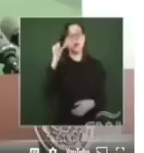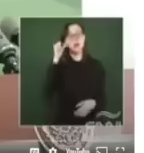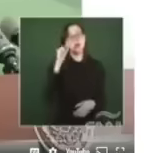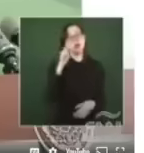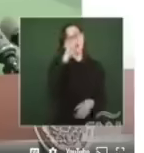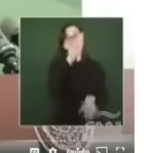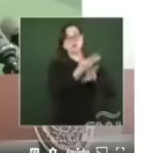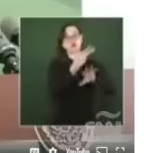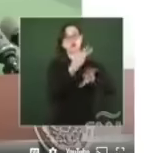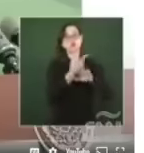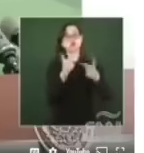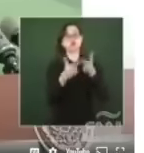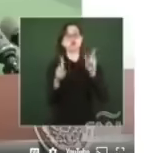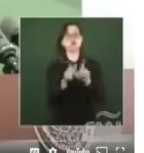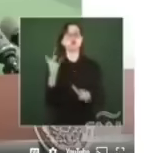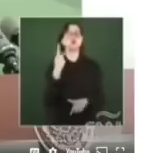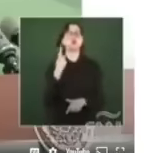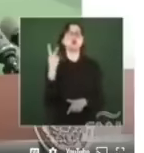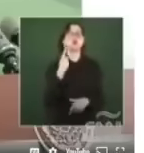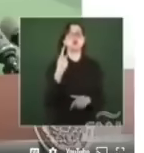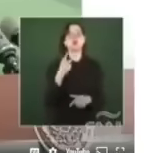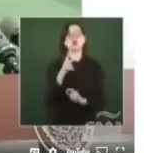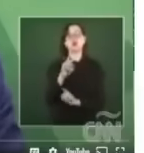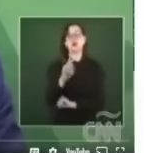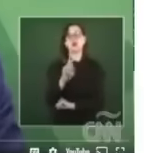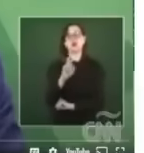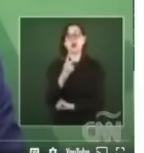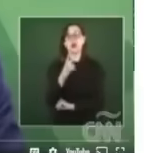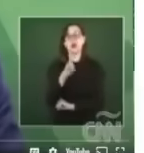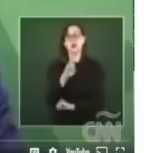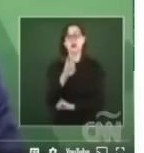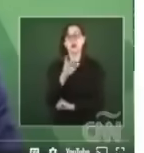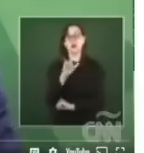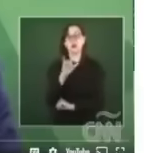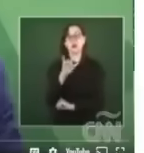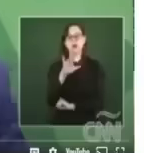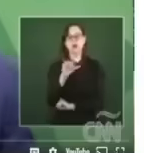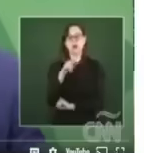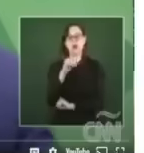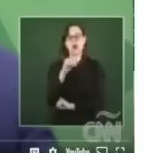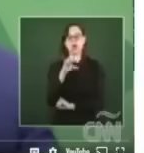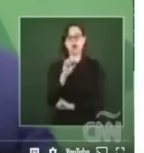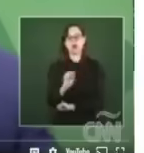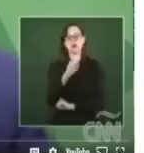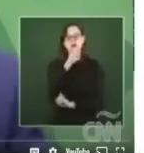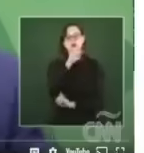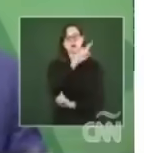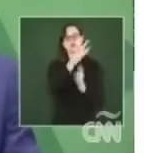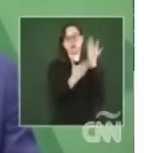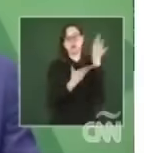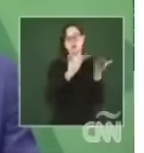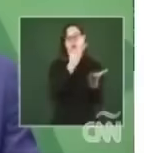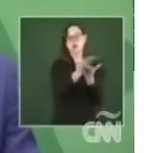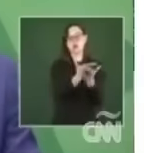ayer planteó de que van a presentar una iniciativa para